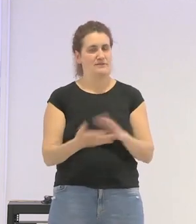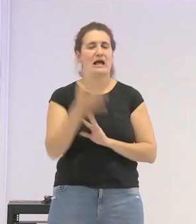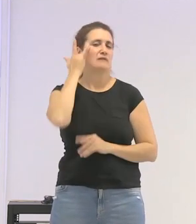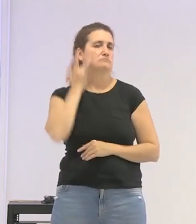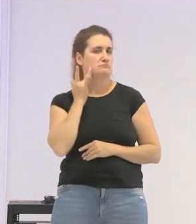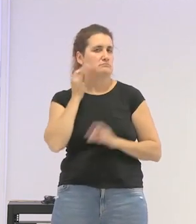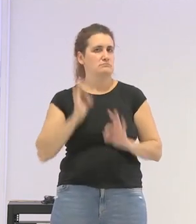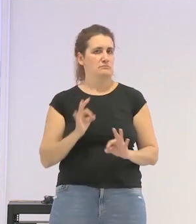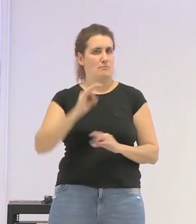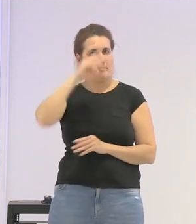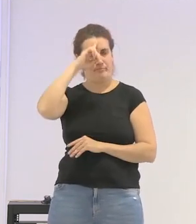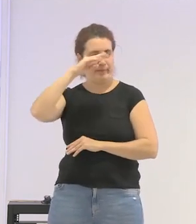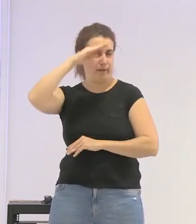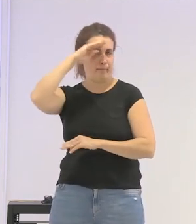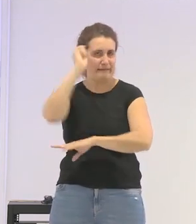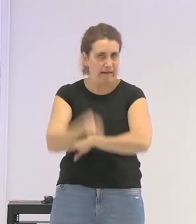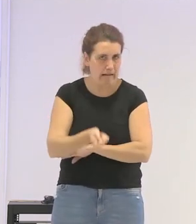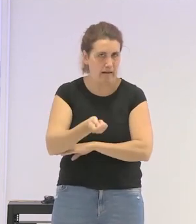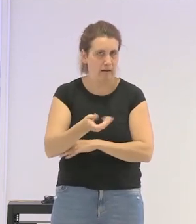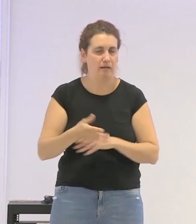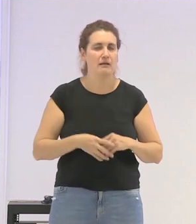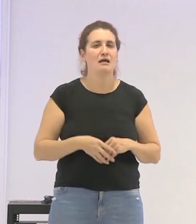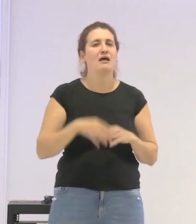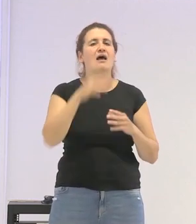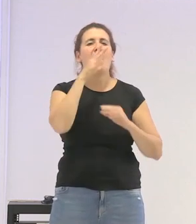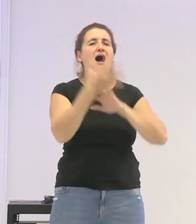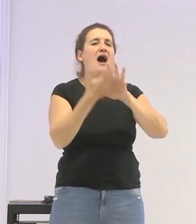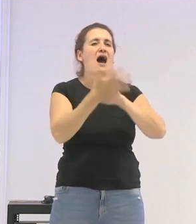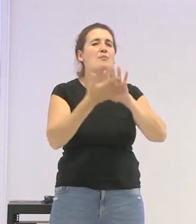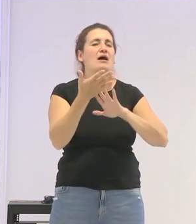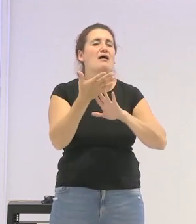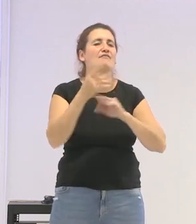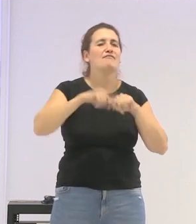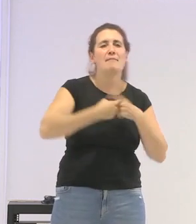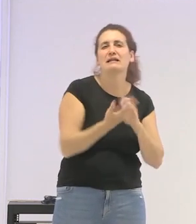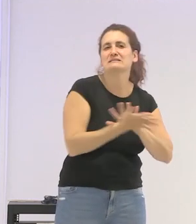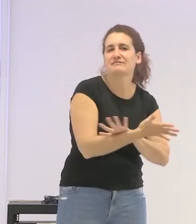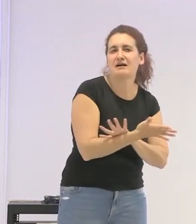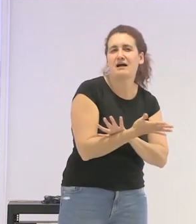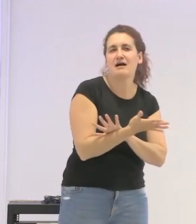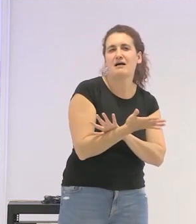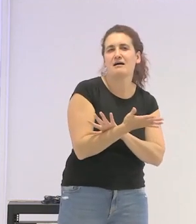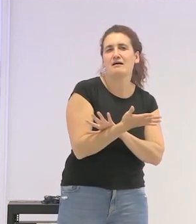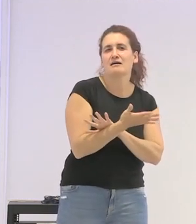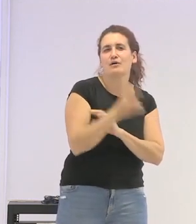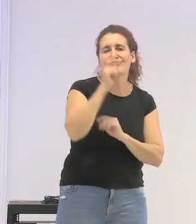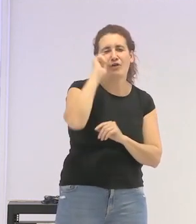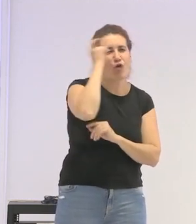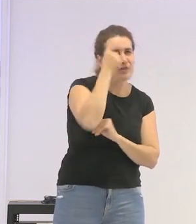familia patriarcal. Y claro, y cuando hablan de familia también hablan de otro